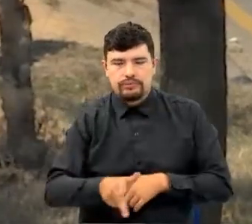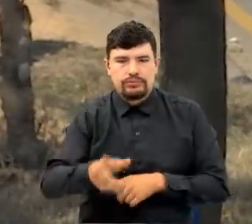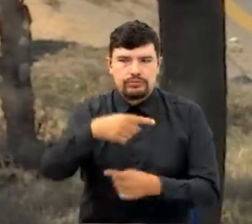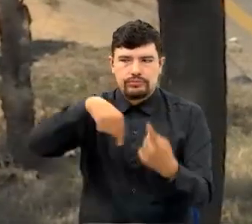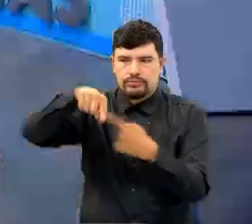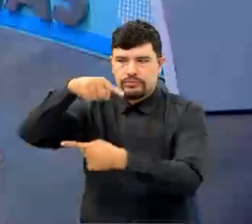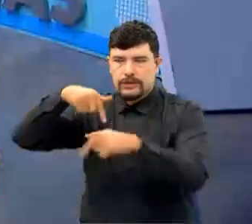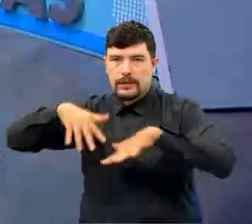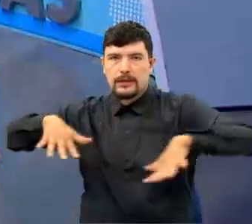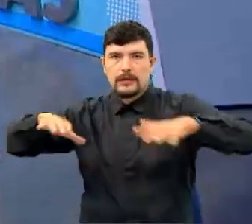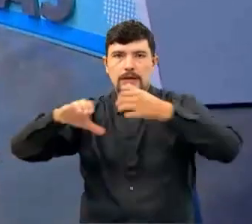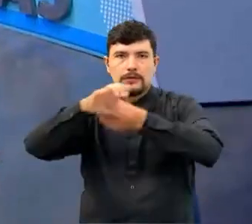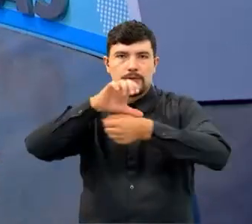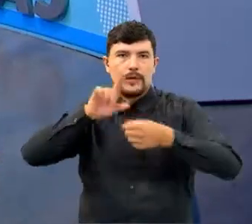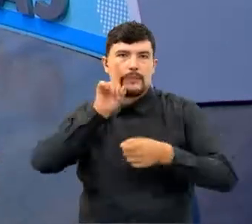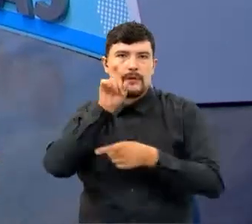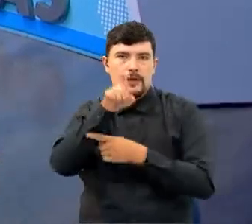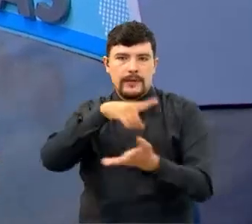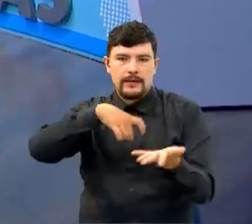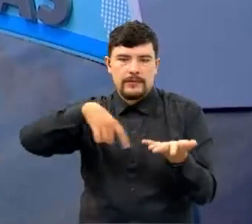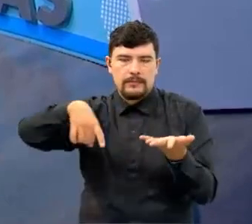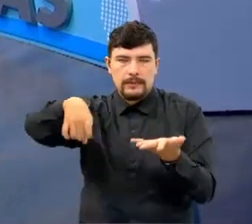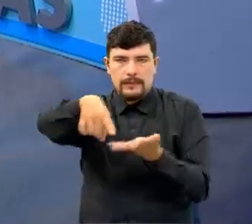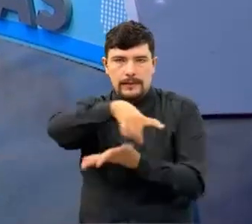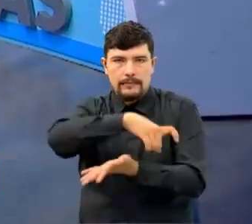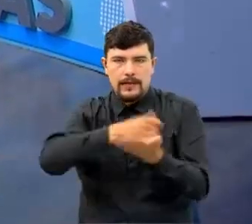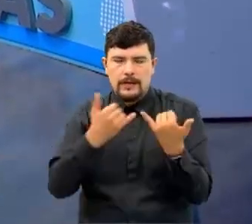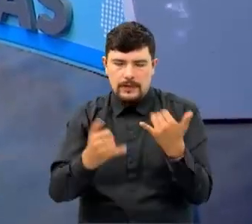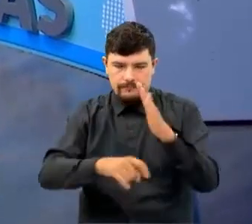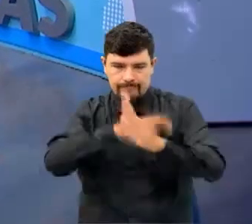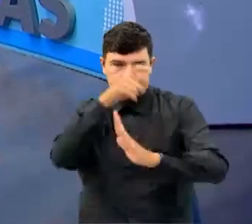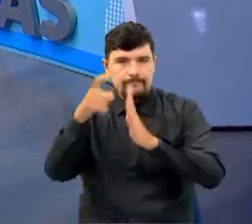bonita. Por ahora la información que tenemos aquí desde